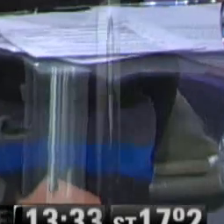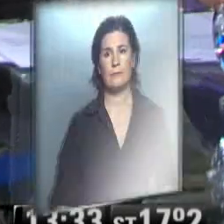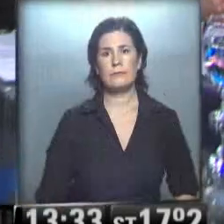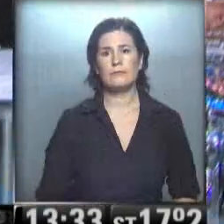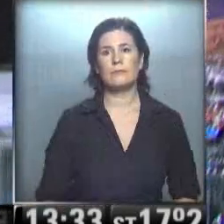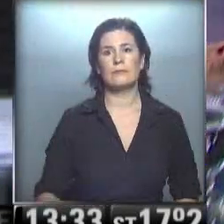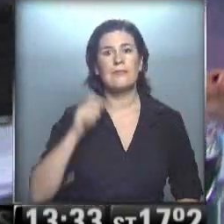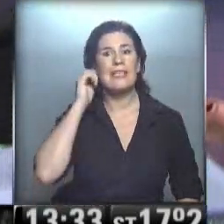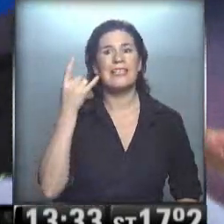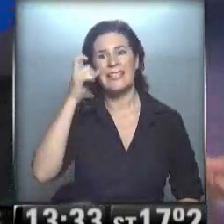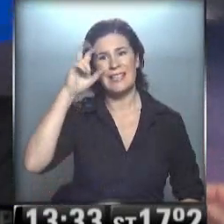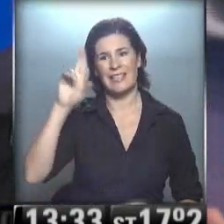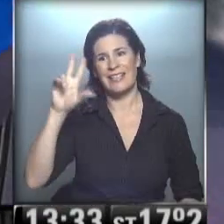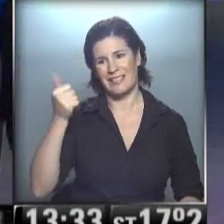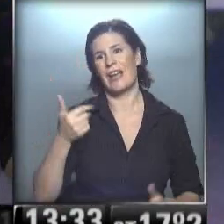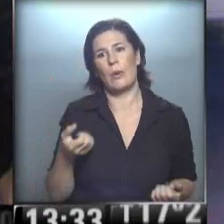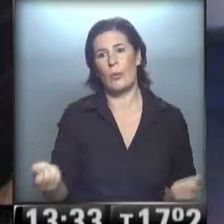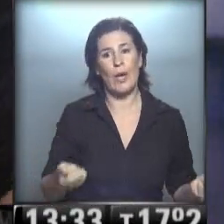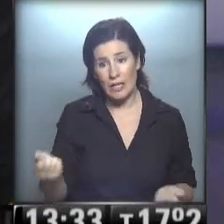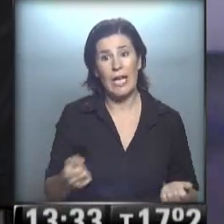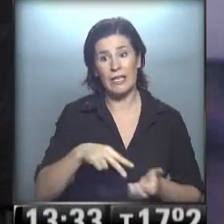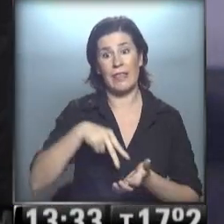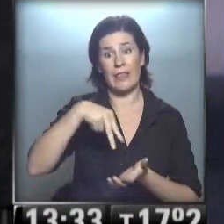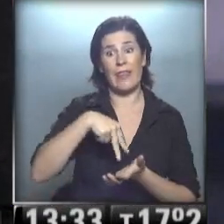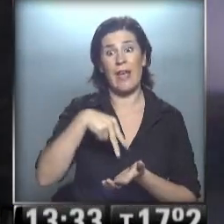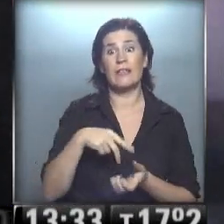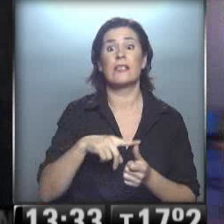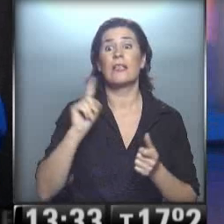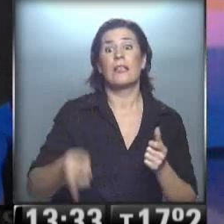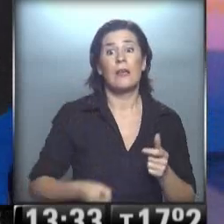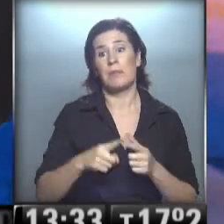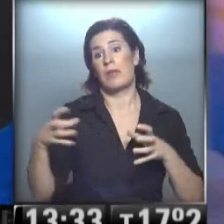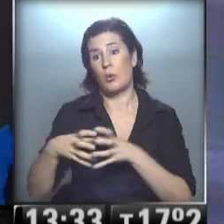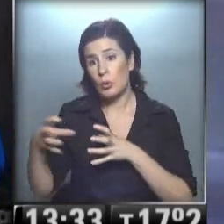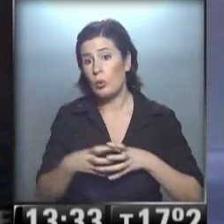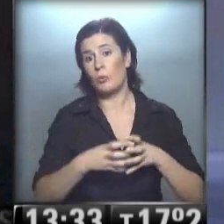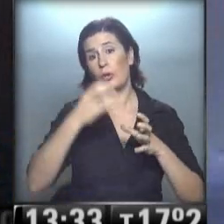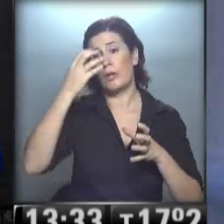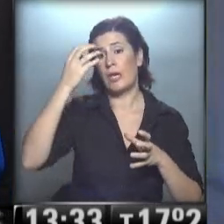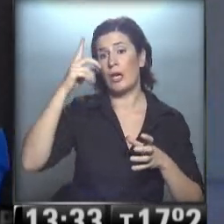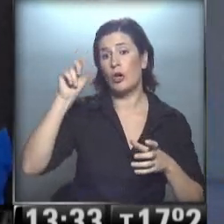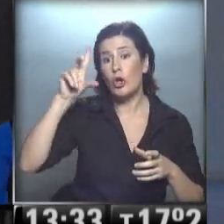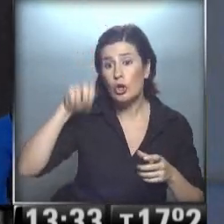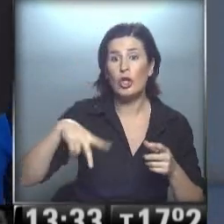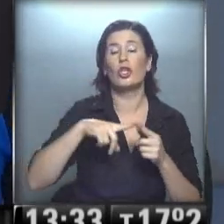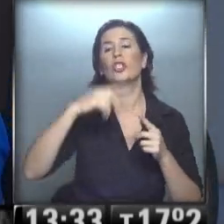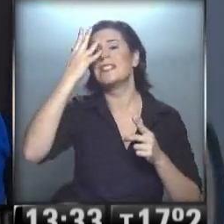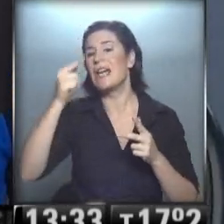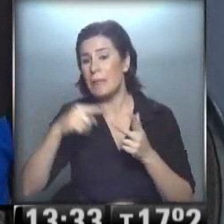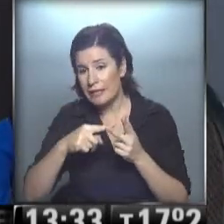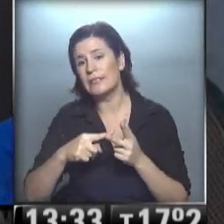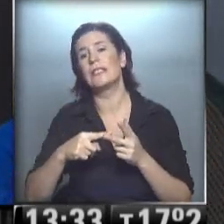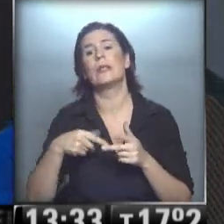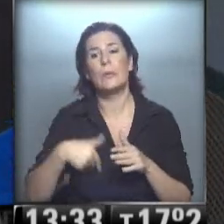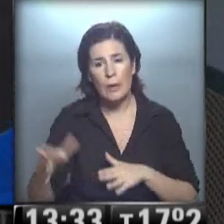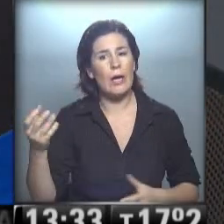Maximiliano Guerra y el Ballet del Mercosur, también el elenco estable del Teatro Colón y del San Martín, bailan porque esta tarde se va a presentar en el Congreso